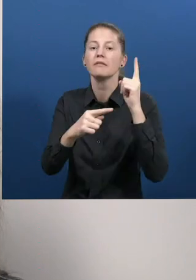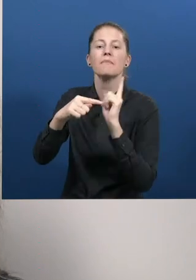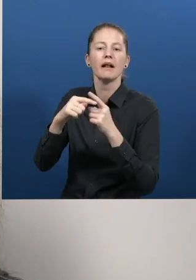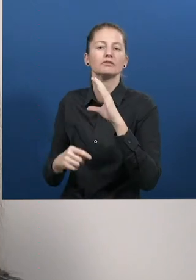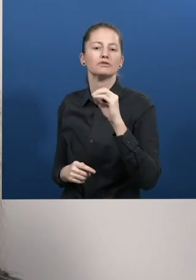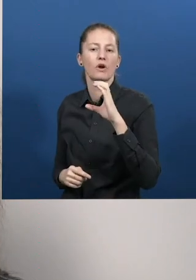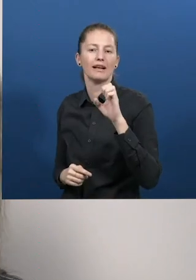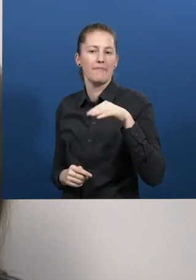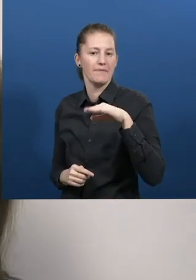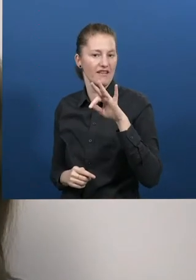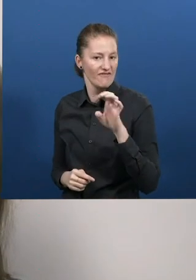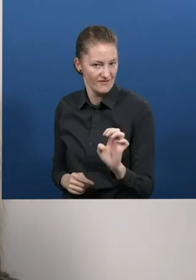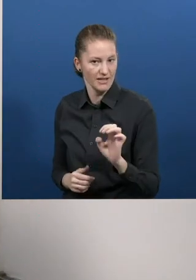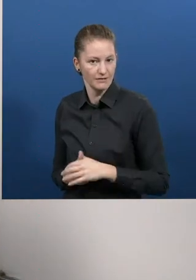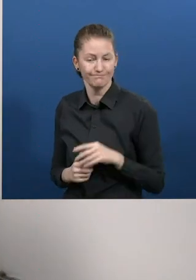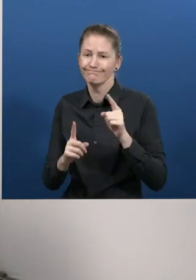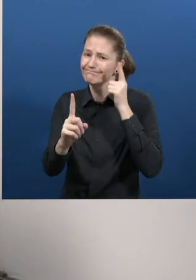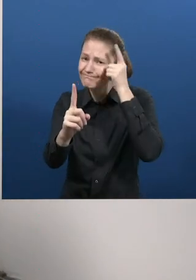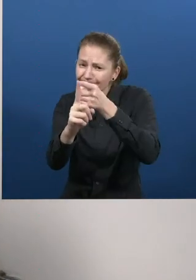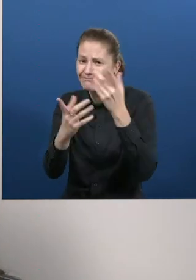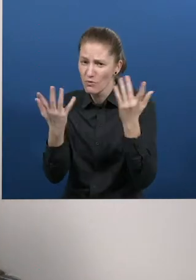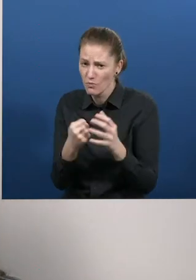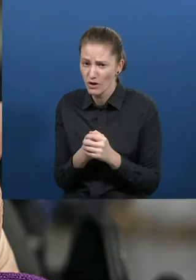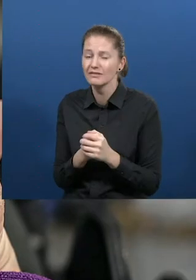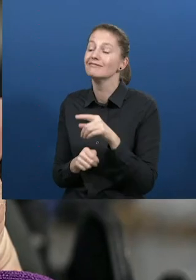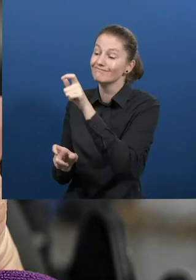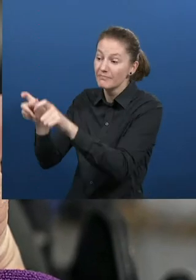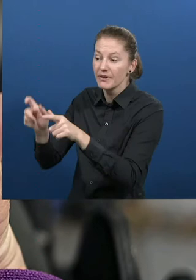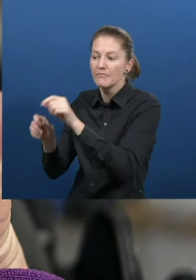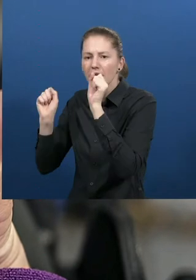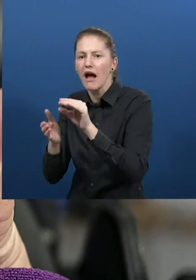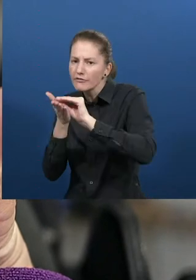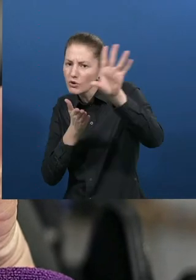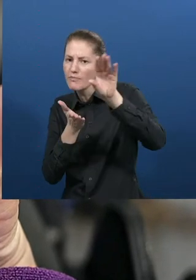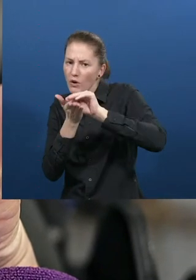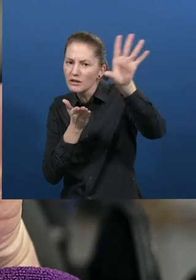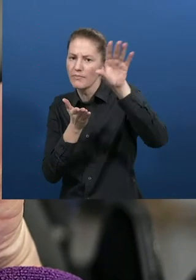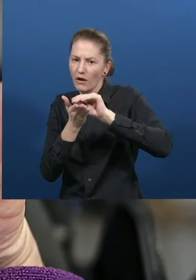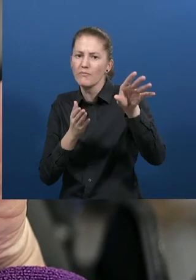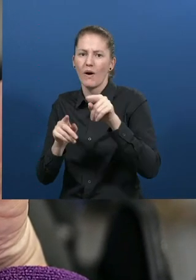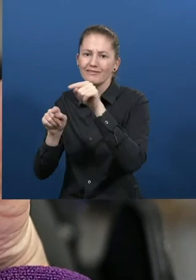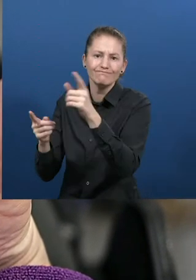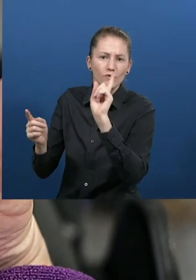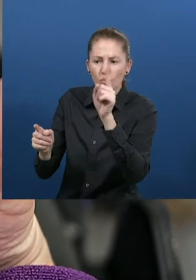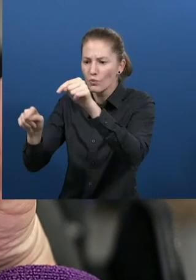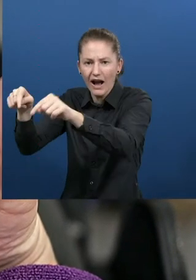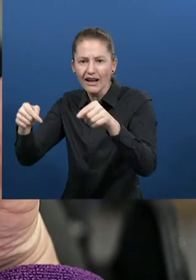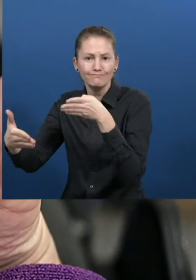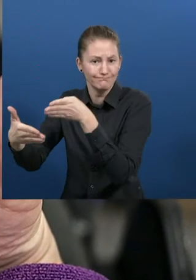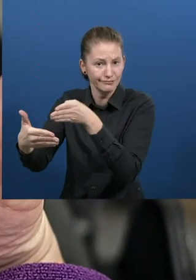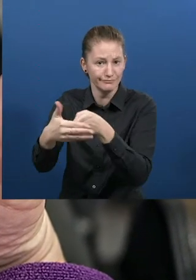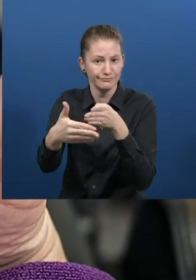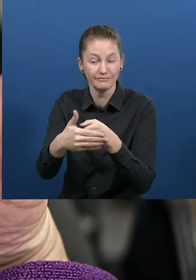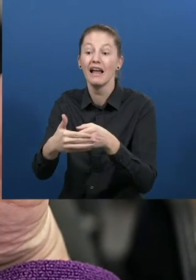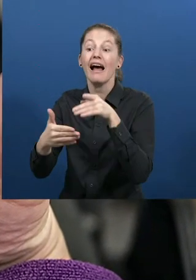autoridades competentes, promoviendo la implicación activa de la sociedad. Con la crisis de la COVID-19 se han ampliado las tipologías de